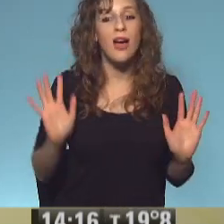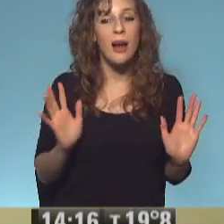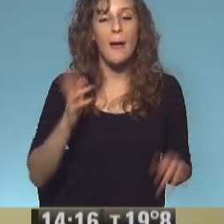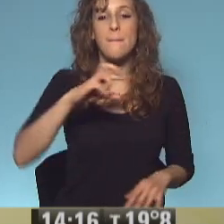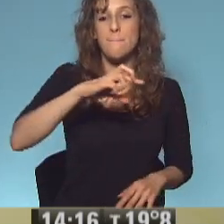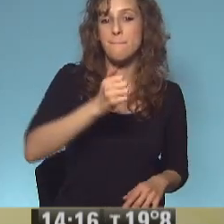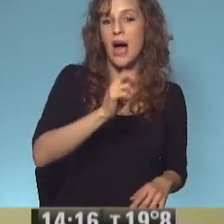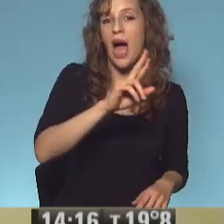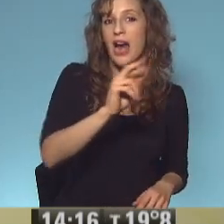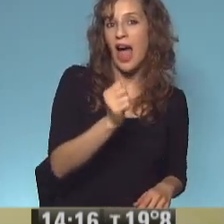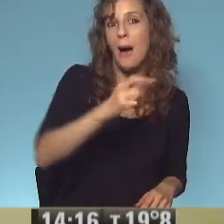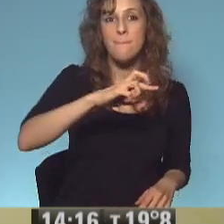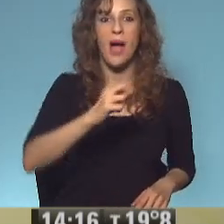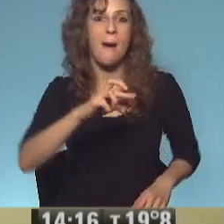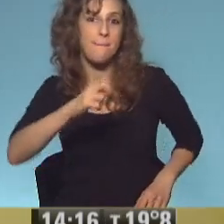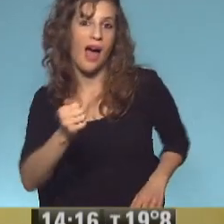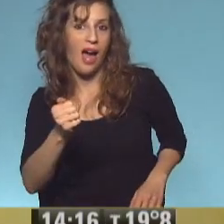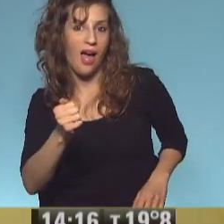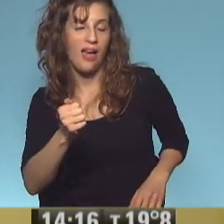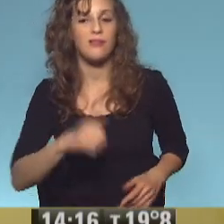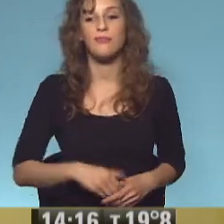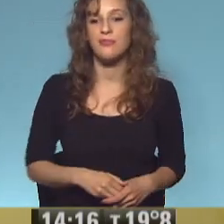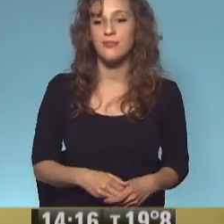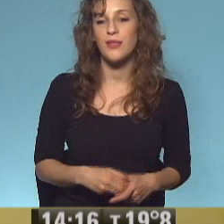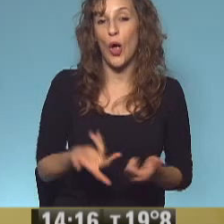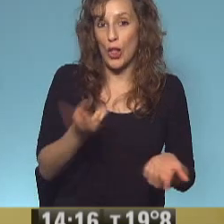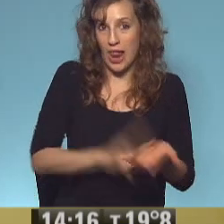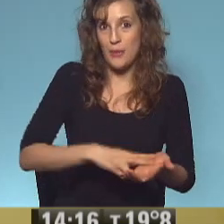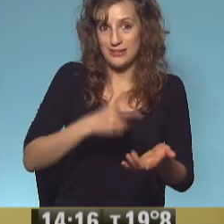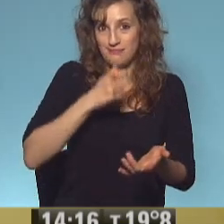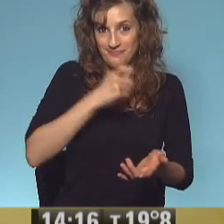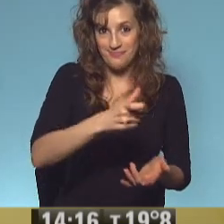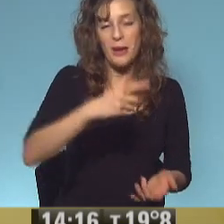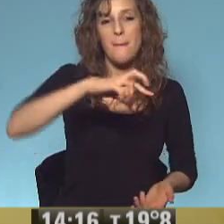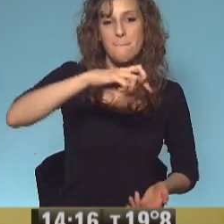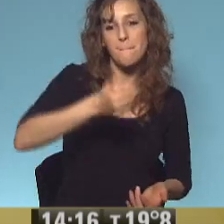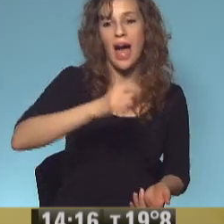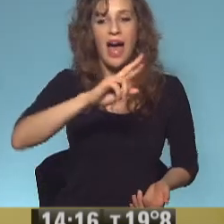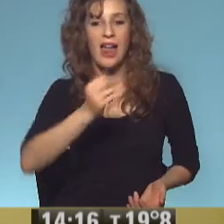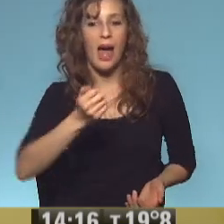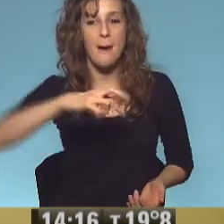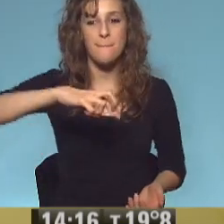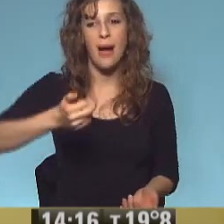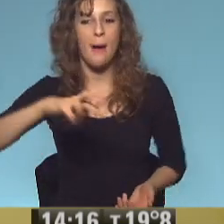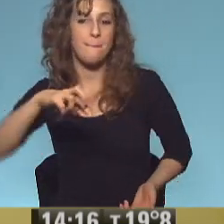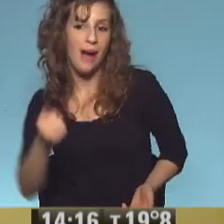para papá, para papá. Para papá, para papá, para papá. ¡Sí!